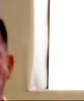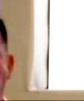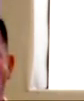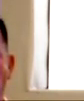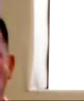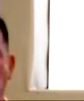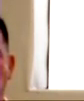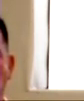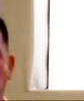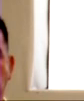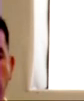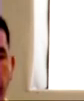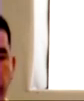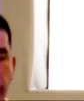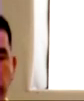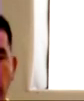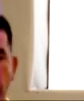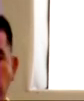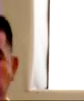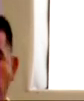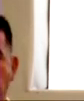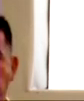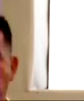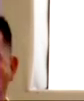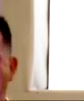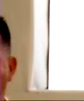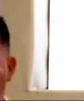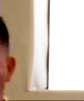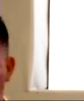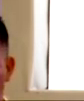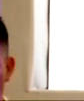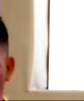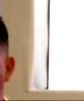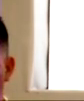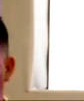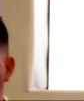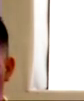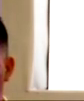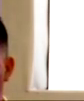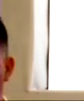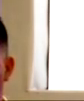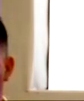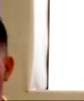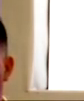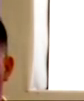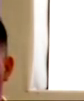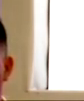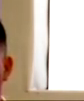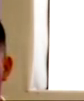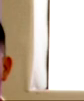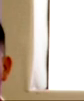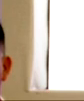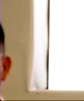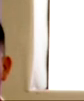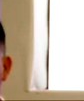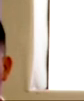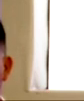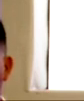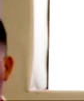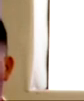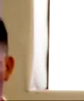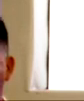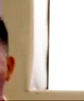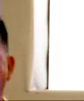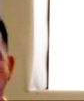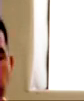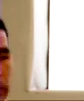gran complejidad, y es difícil mantener el equilibrio. Y por tercer elemento que había era que las